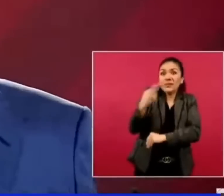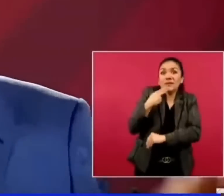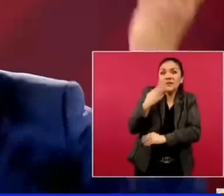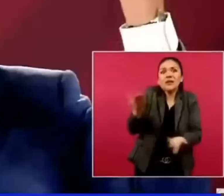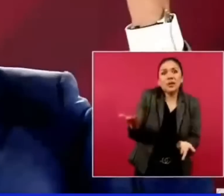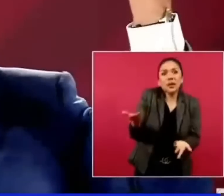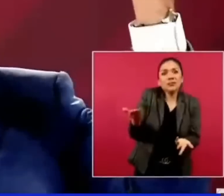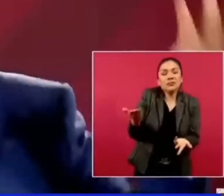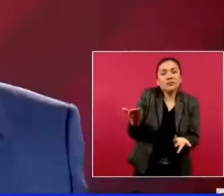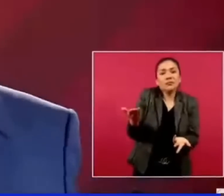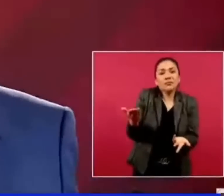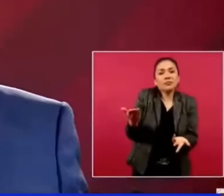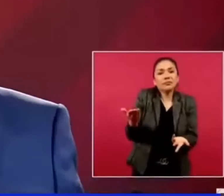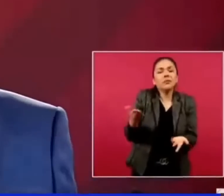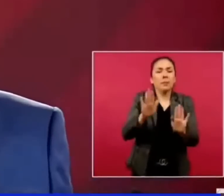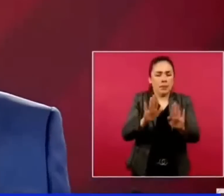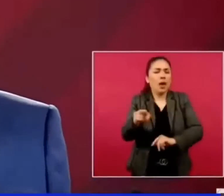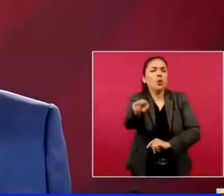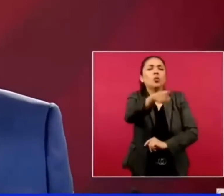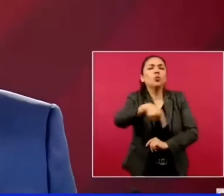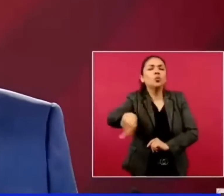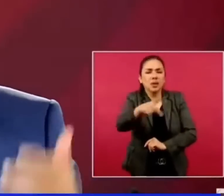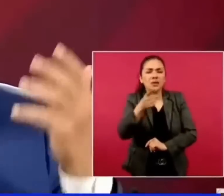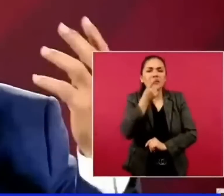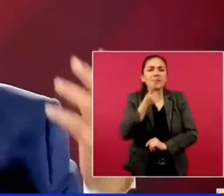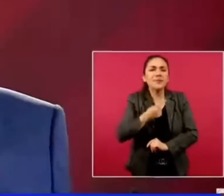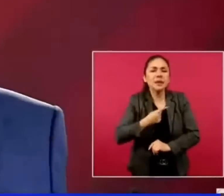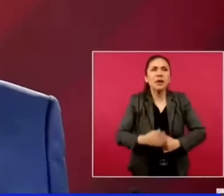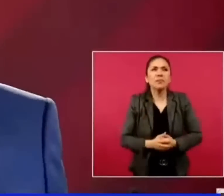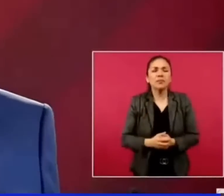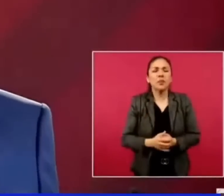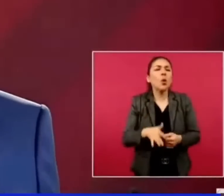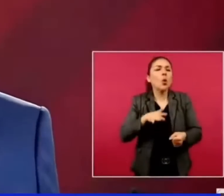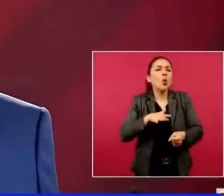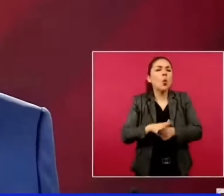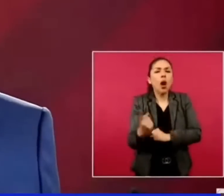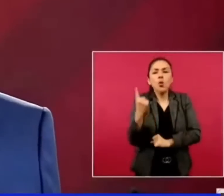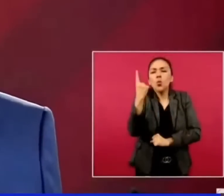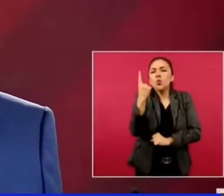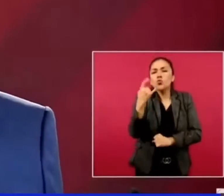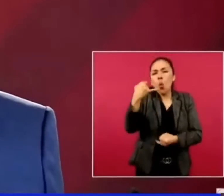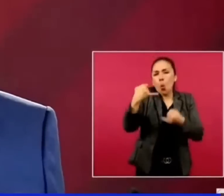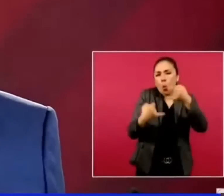es, díganme si hay un juez